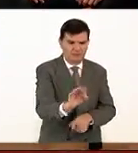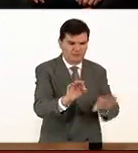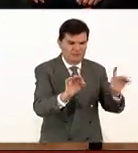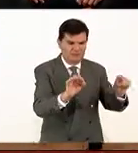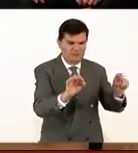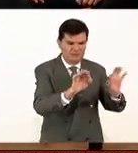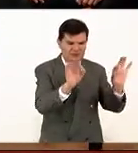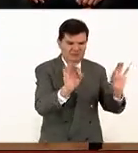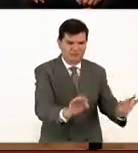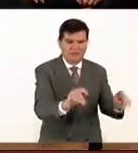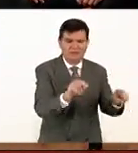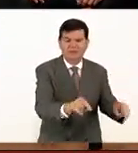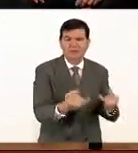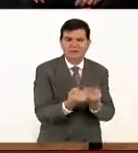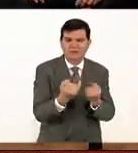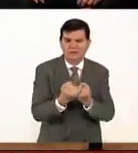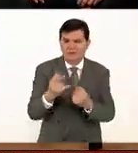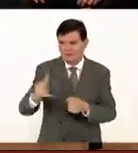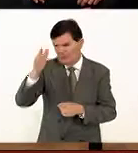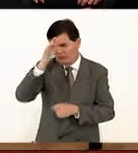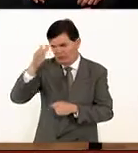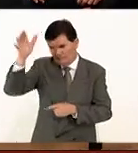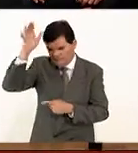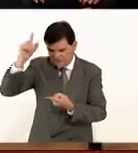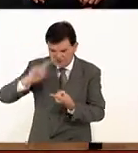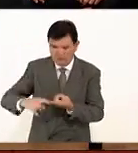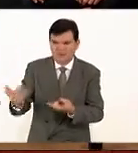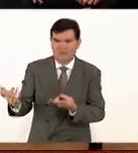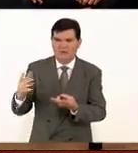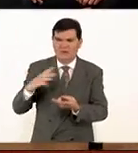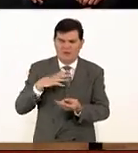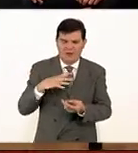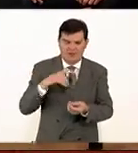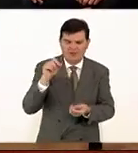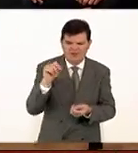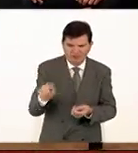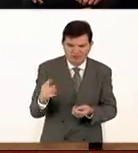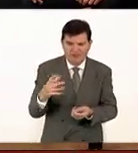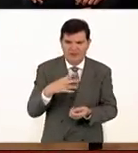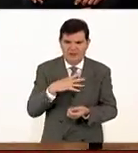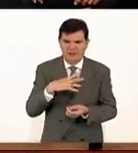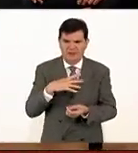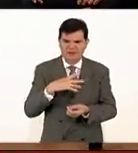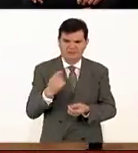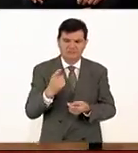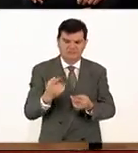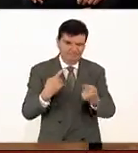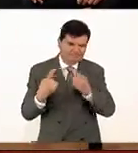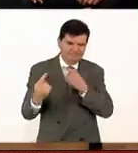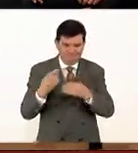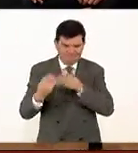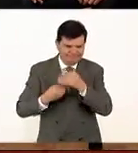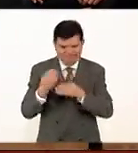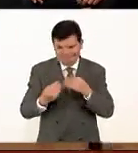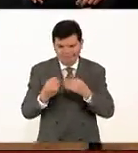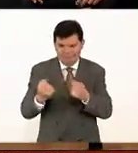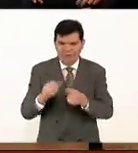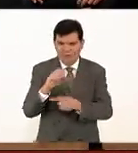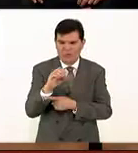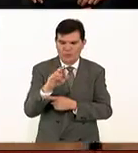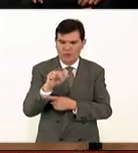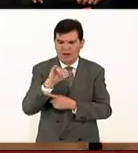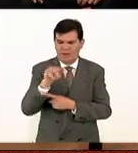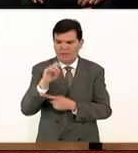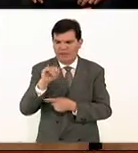otros lugares emblemáticos como la Cuauhtémoc, que también, digamos, hay una contienda muy interesante,